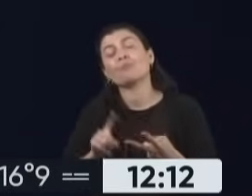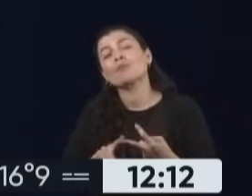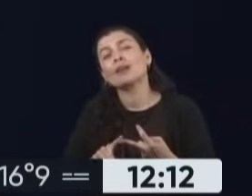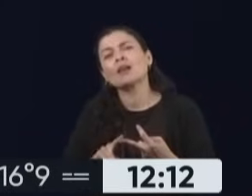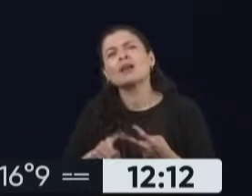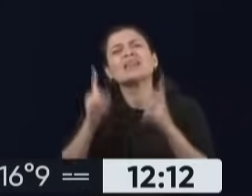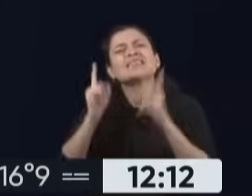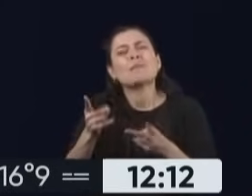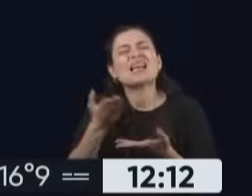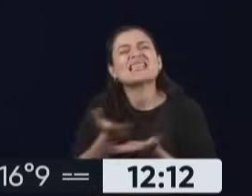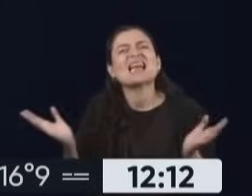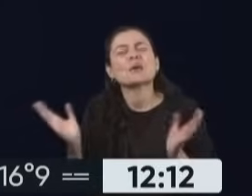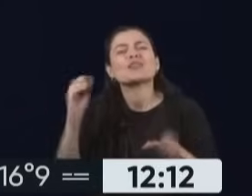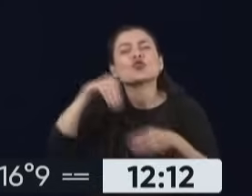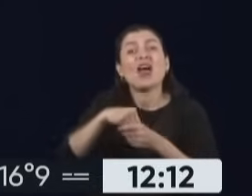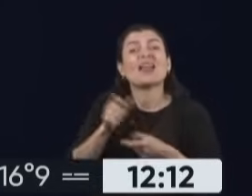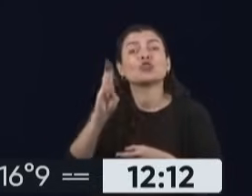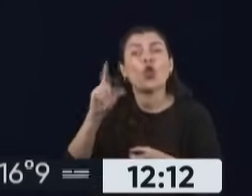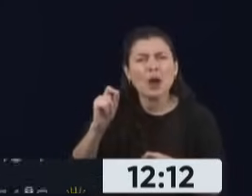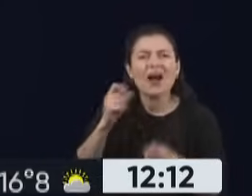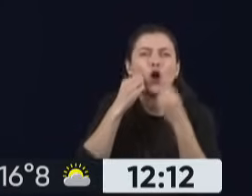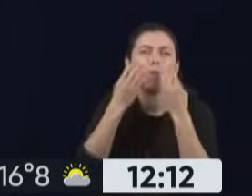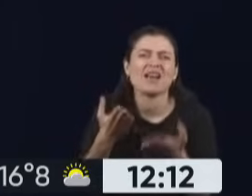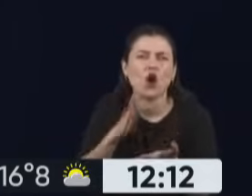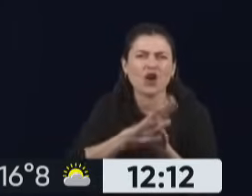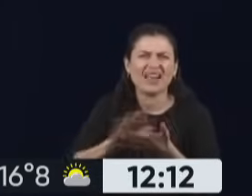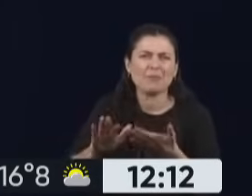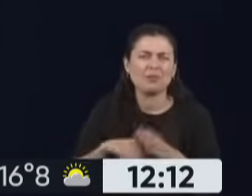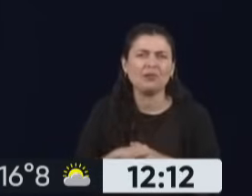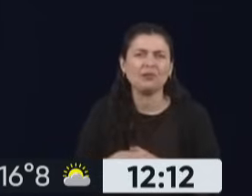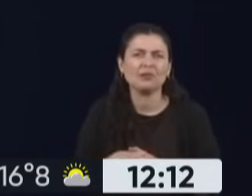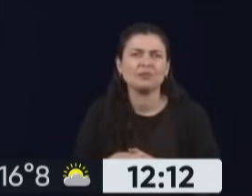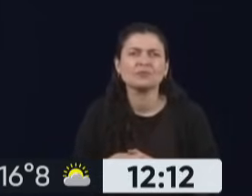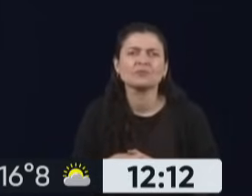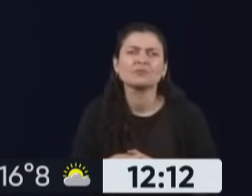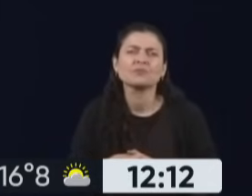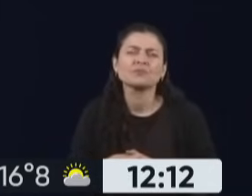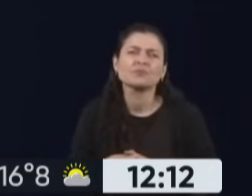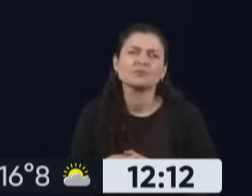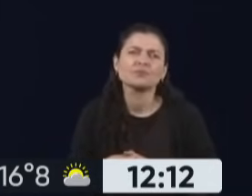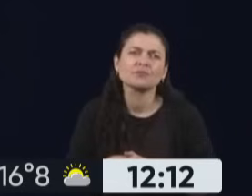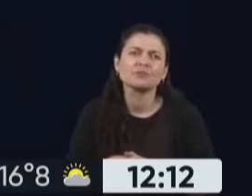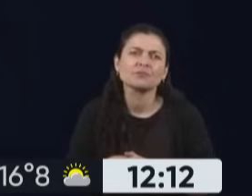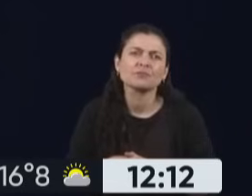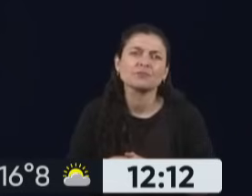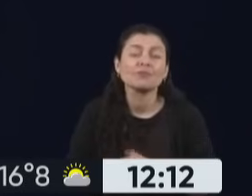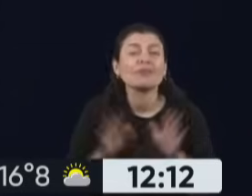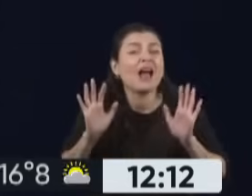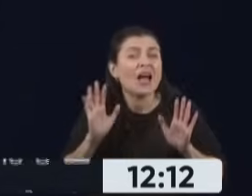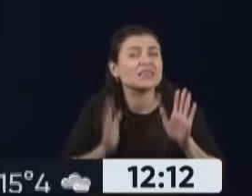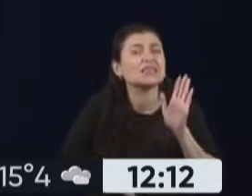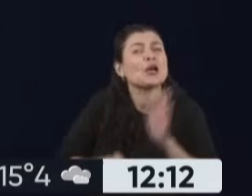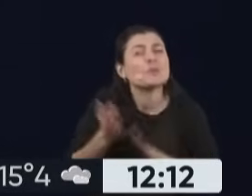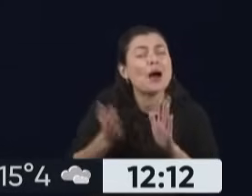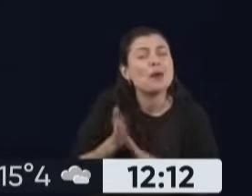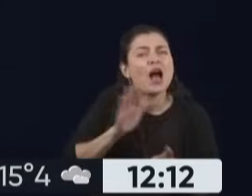la calidad de los servicios que están disponibles para las personas. Y esto se va a ir dando en el marco del lanzamiento de un nuevo esquema que